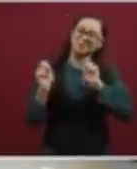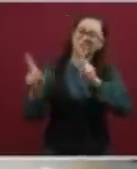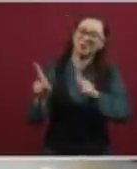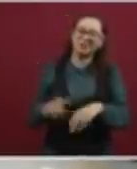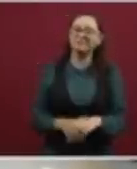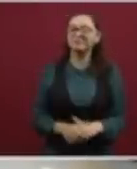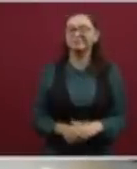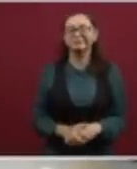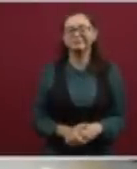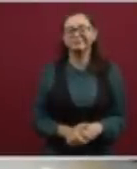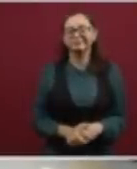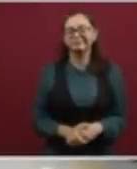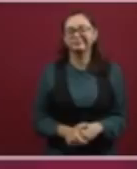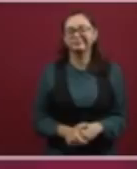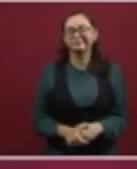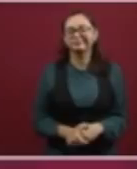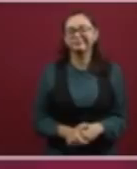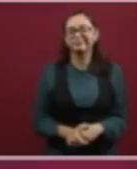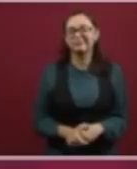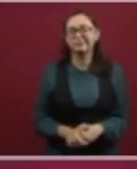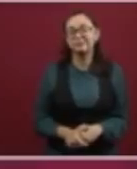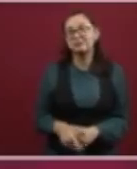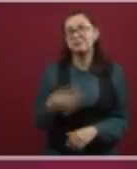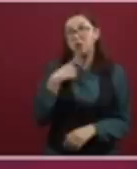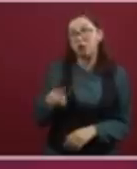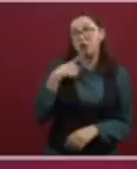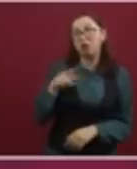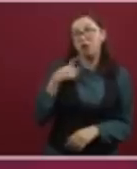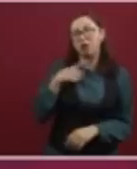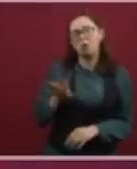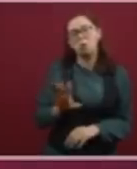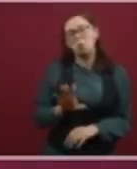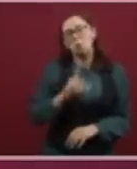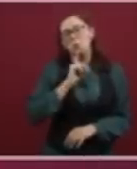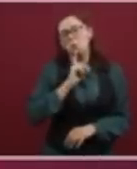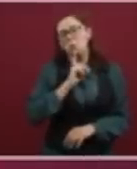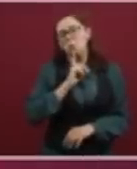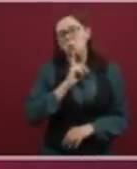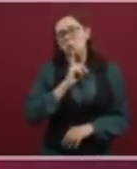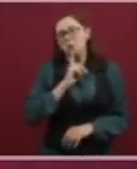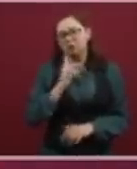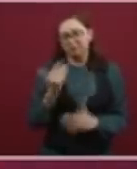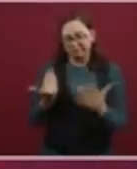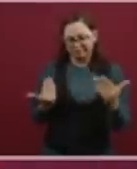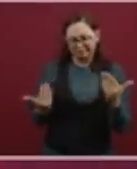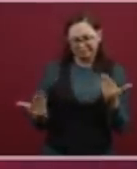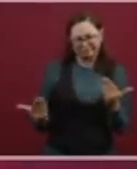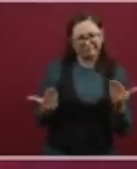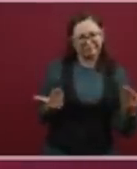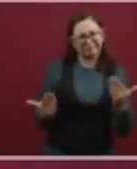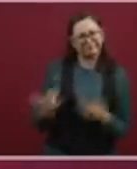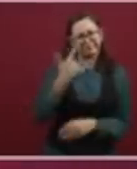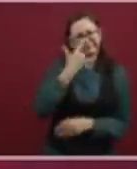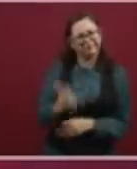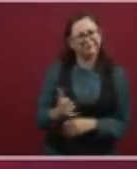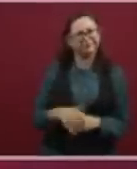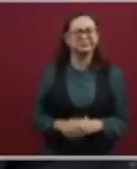es para estarnos quejando, pero sí contrastar,